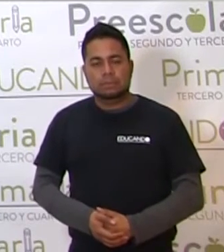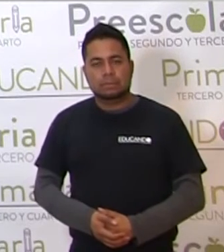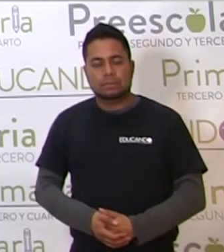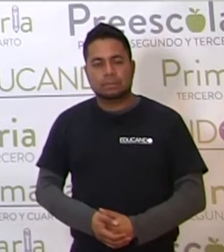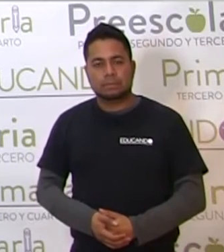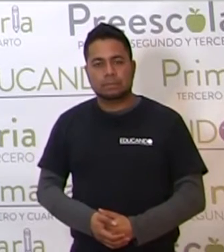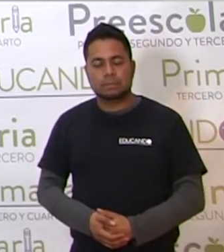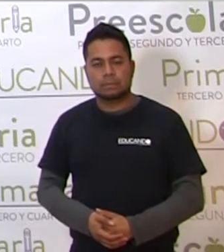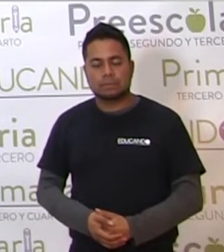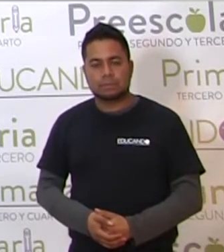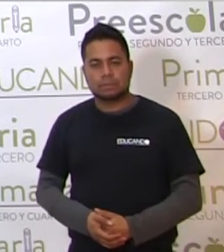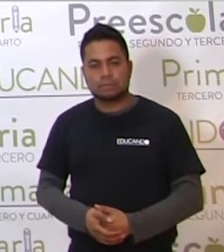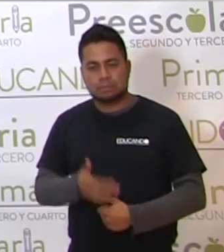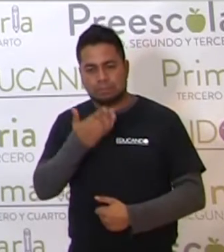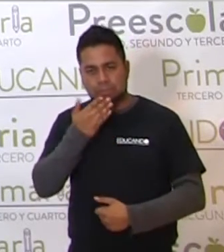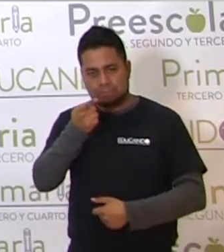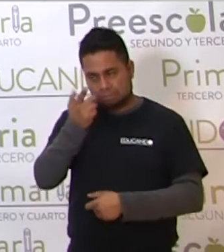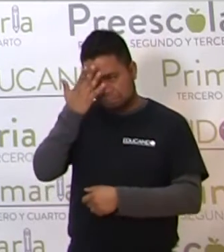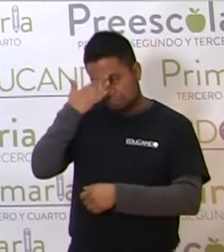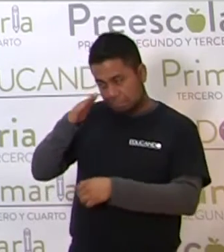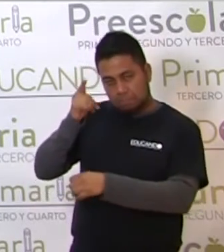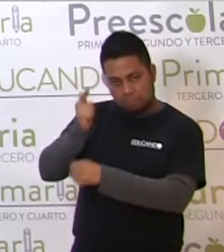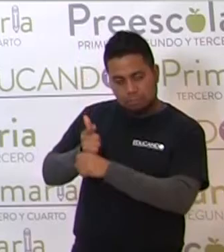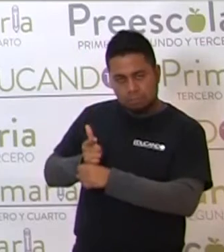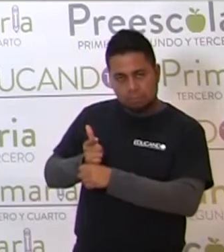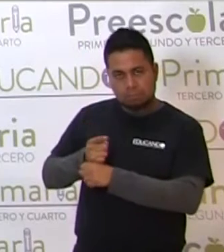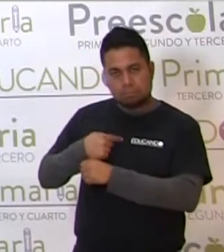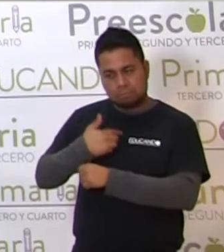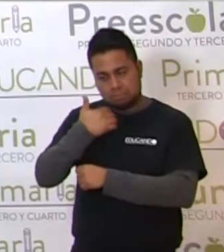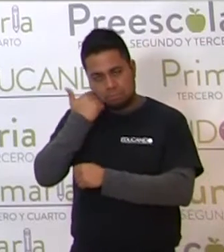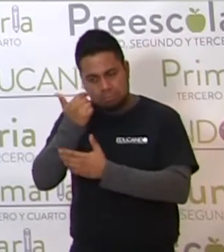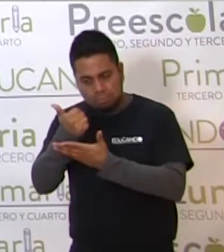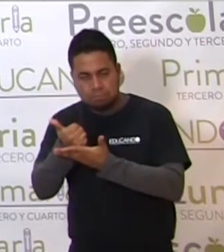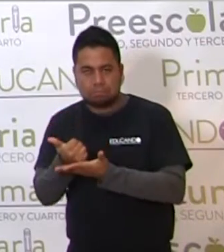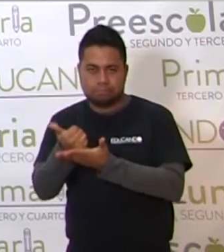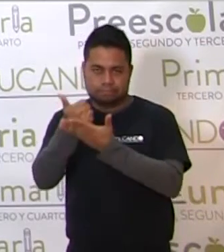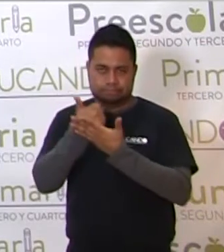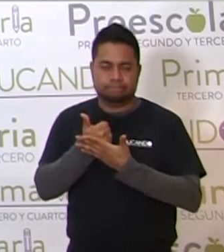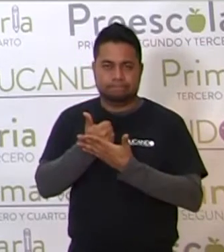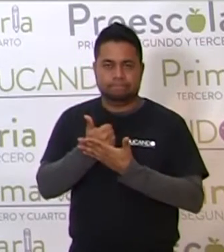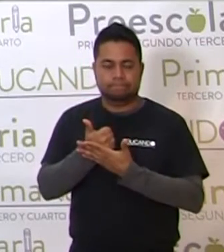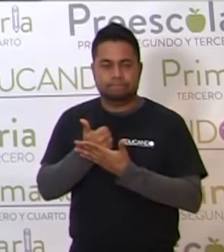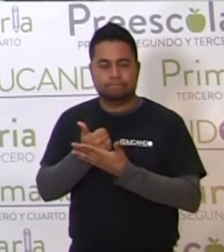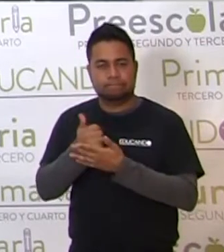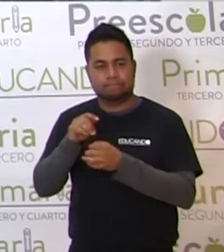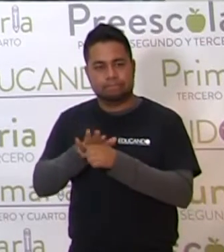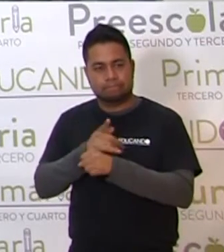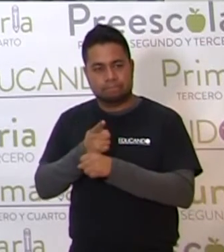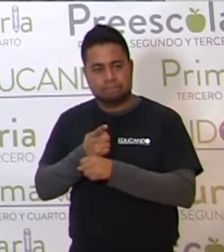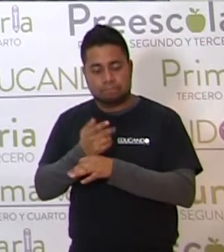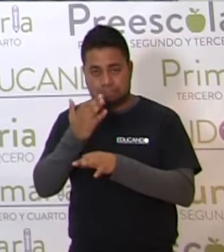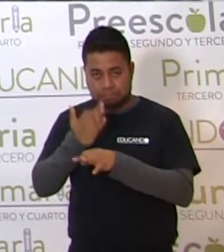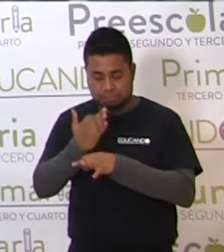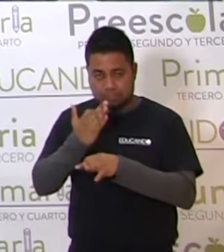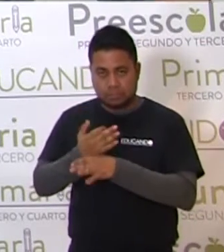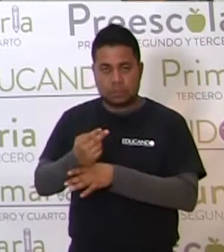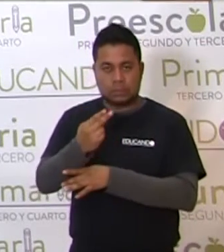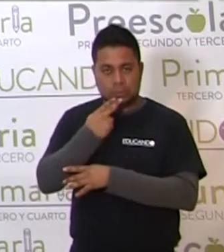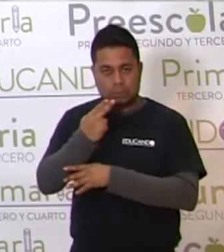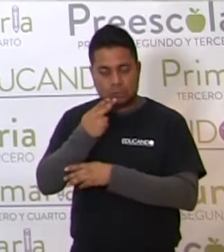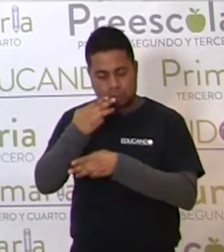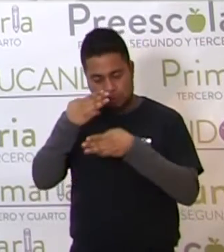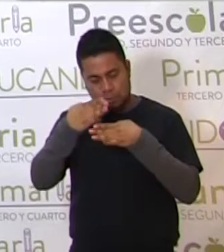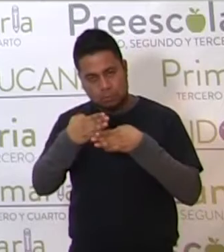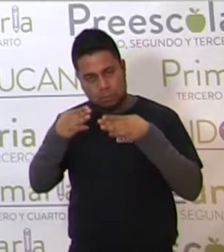bien ya conociendo esta parte quiero que me acompañes porque vamos a utilizar un material